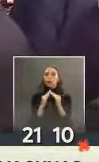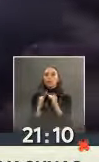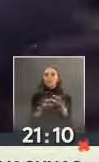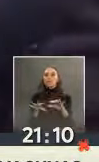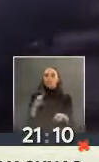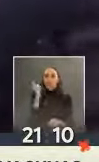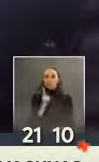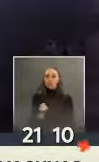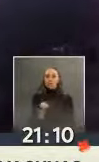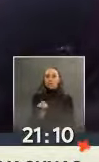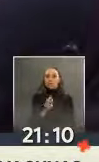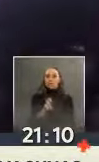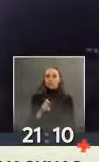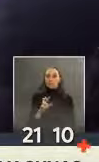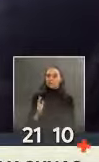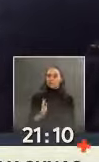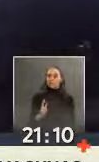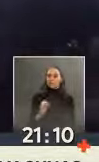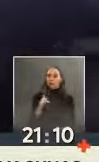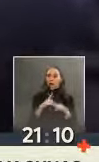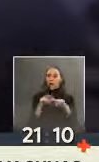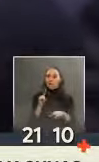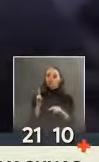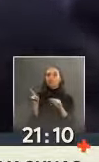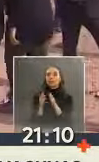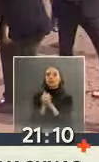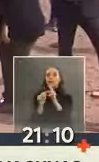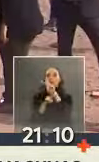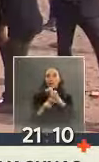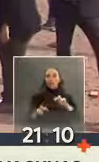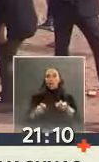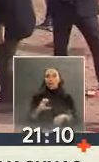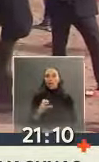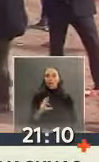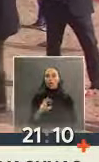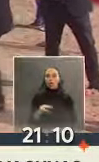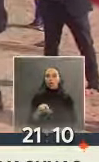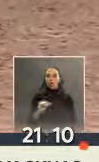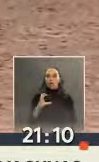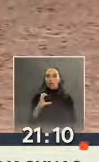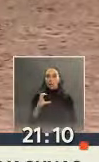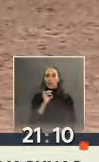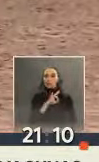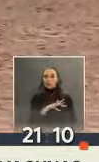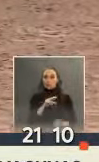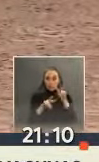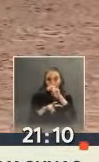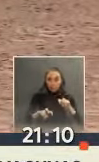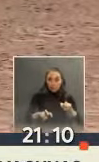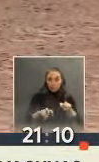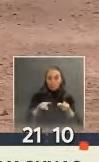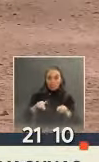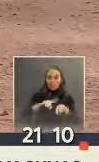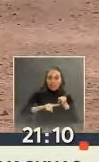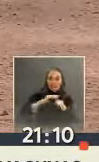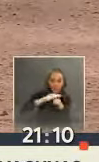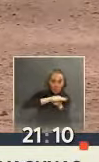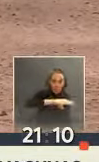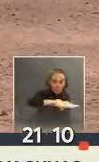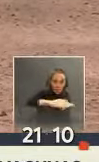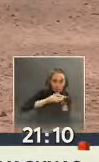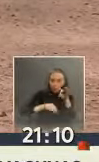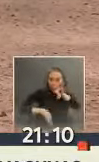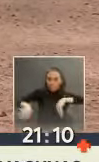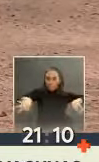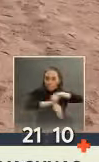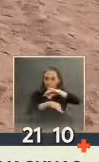y Alexis Calergis, líder del estudio clínico de CoronaVac en Chile, inspeccionó el plano de este terreno de 18.000